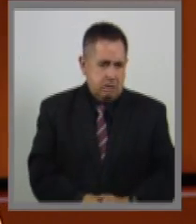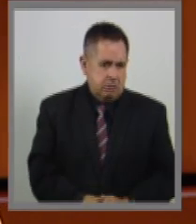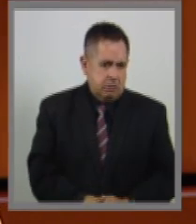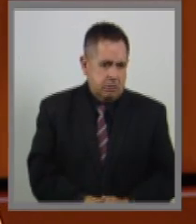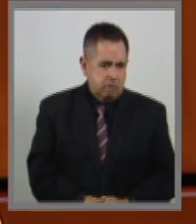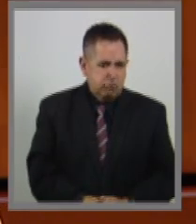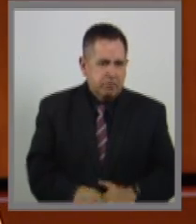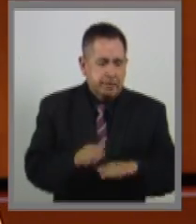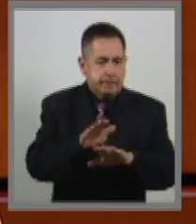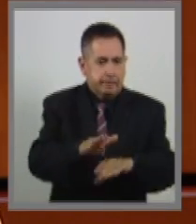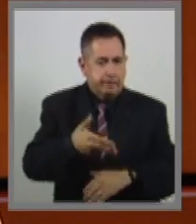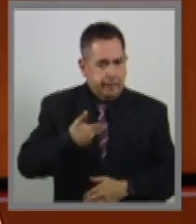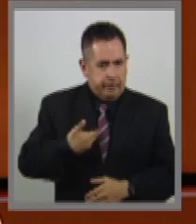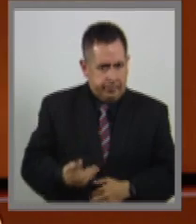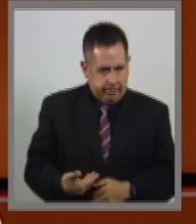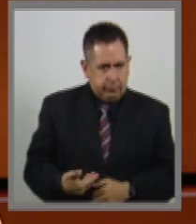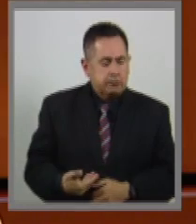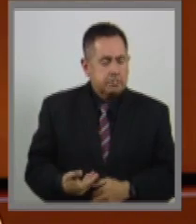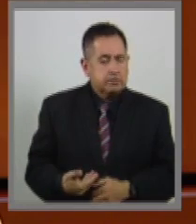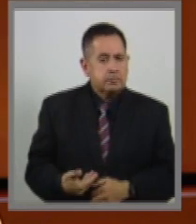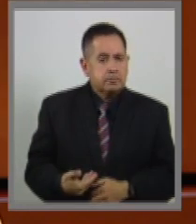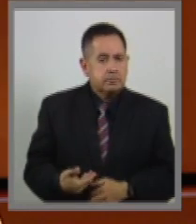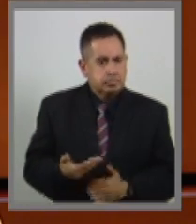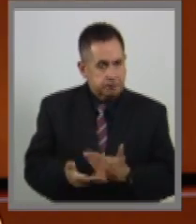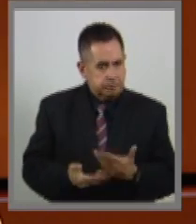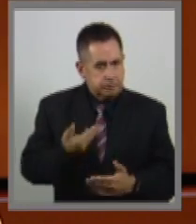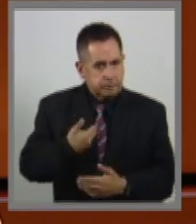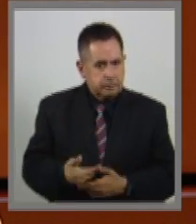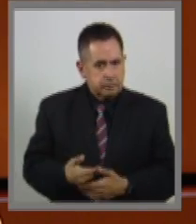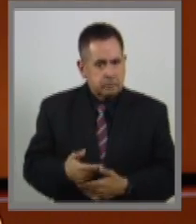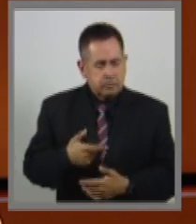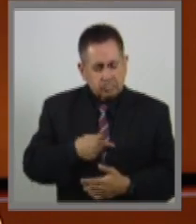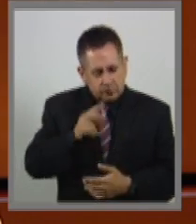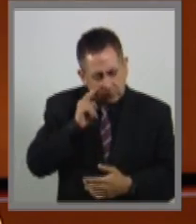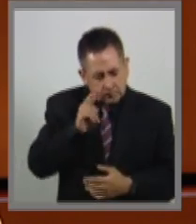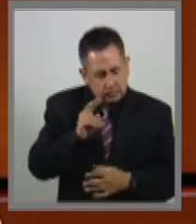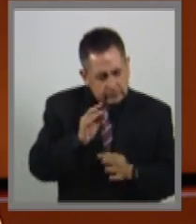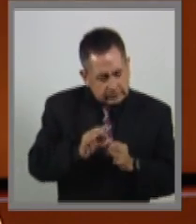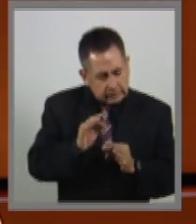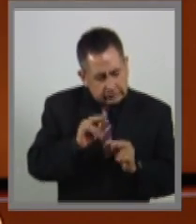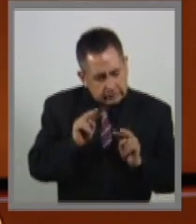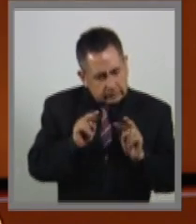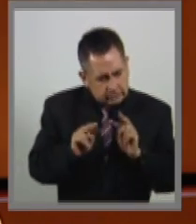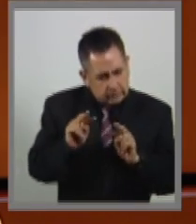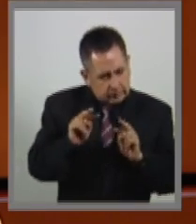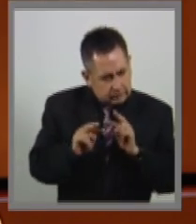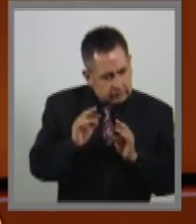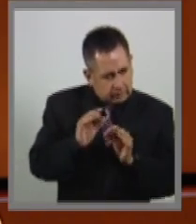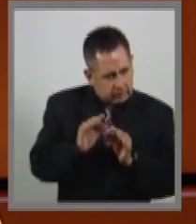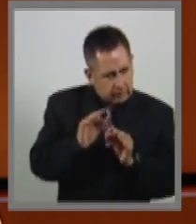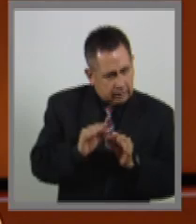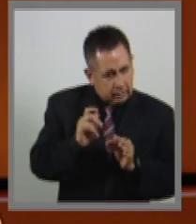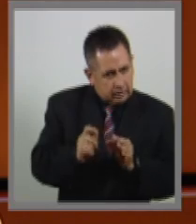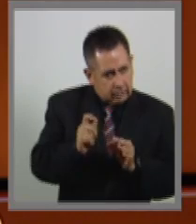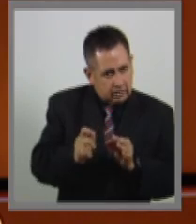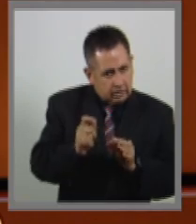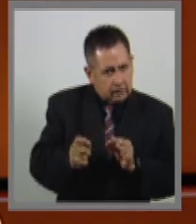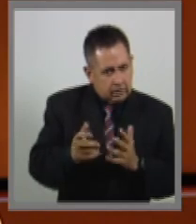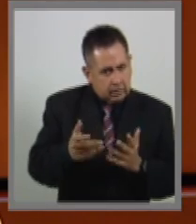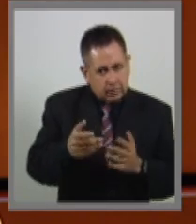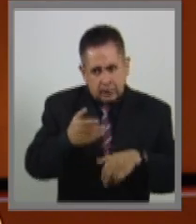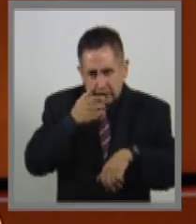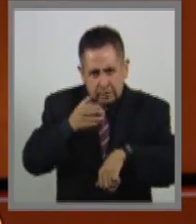En el caso de un servidor, ha seguido paso a paso lo que actualmente se